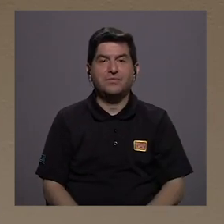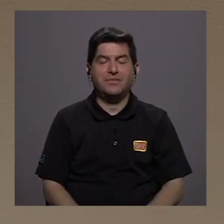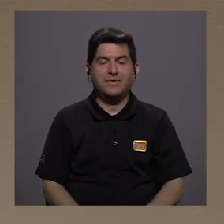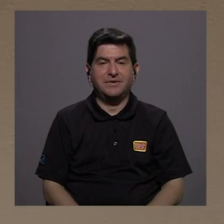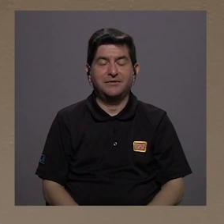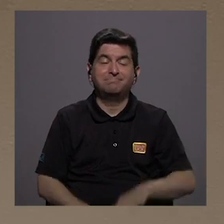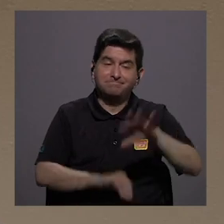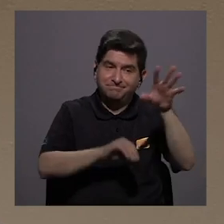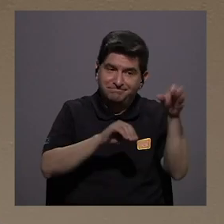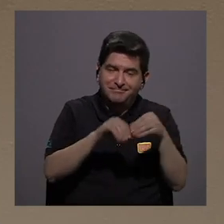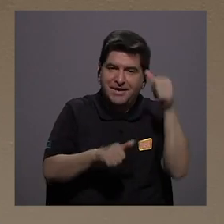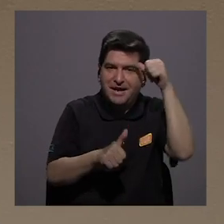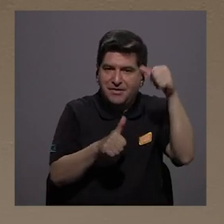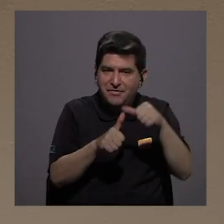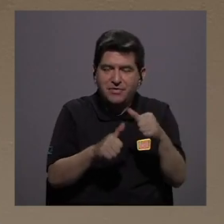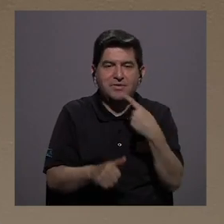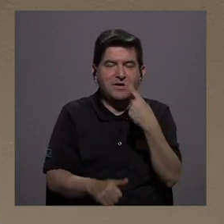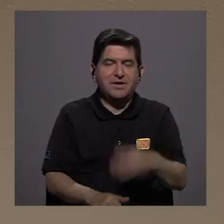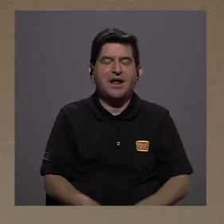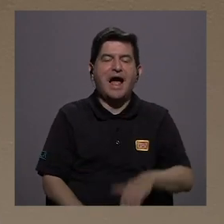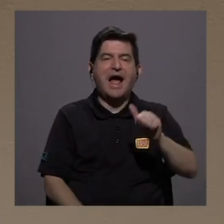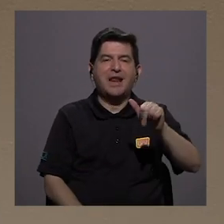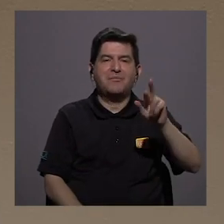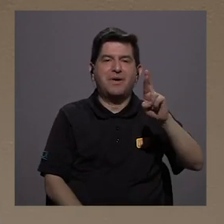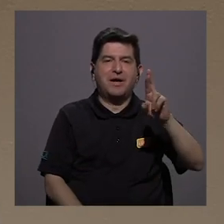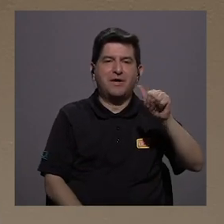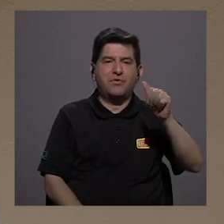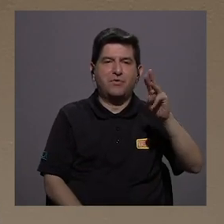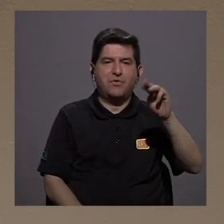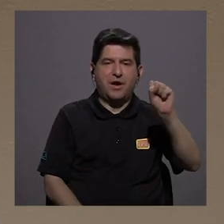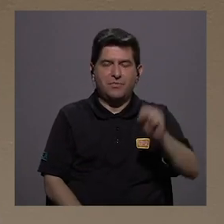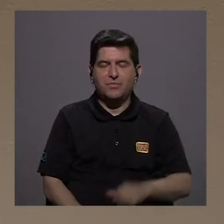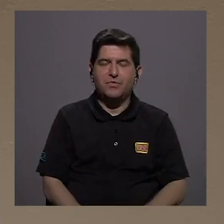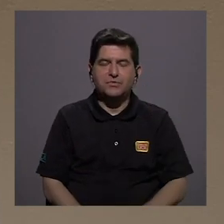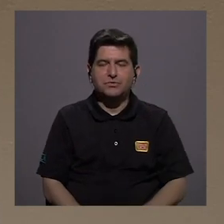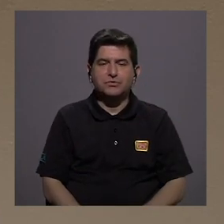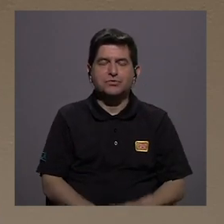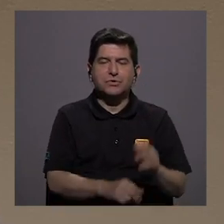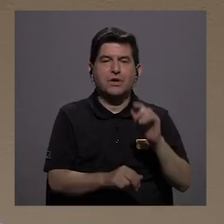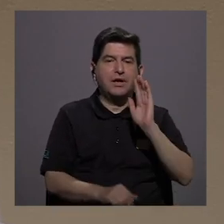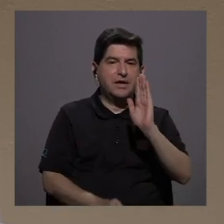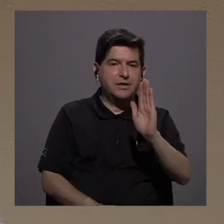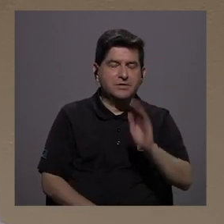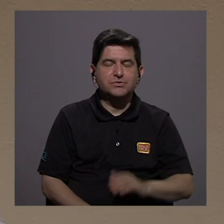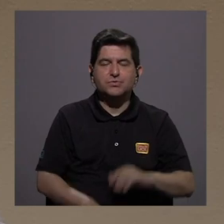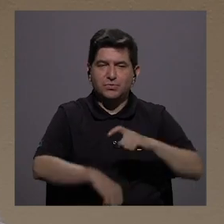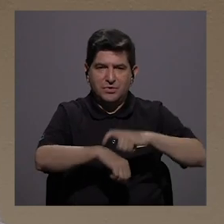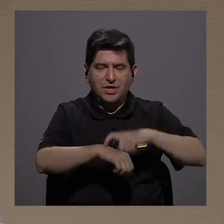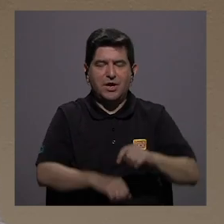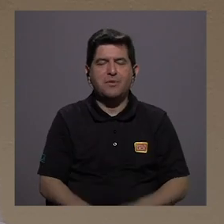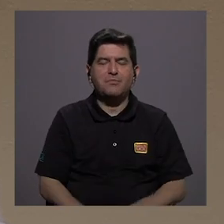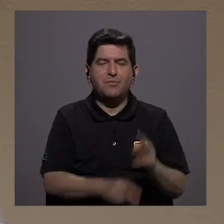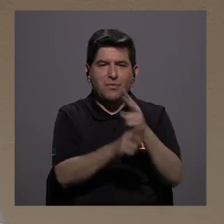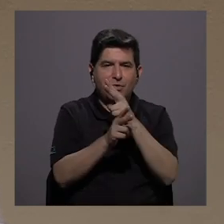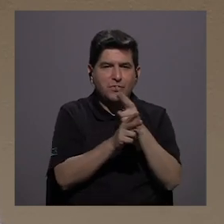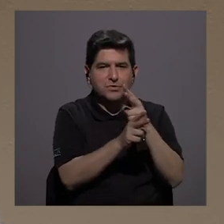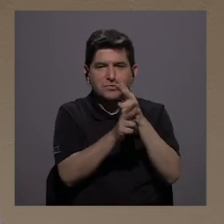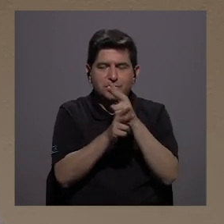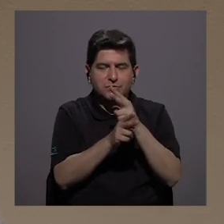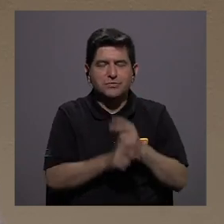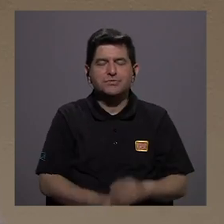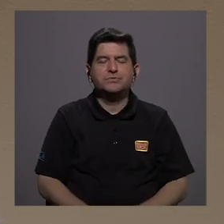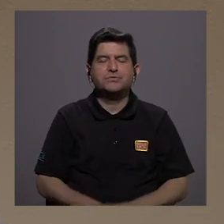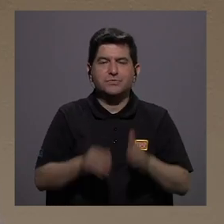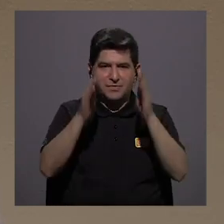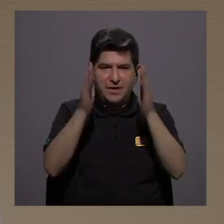entre paréntesis, recordar las palabras de don Álvaro Ramos, superintendente en su momento, que nos comentaba de la